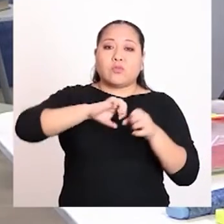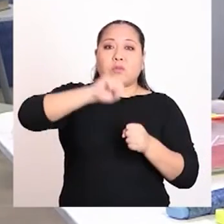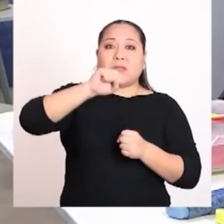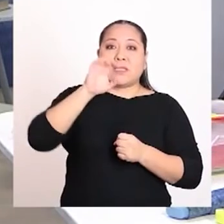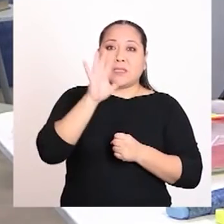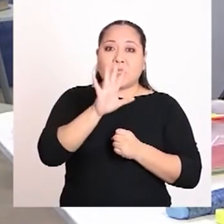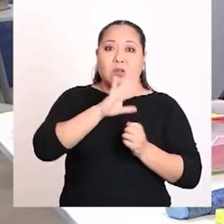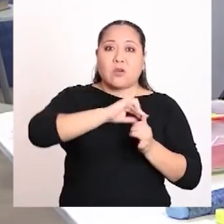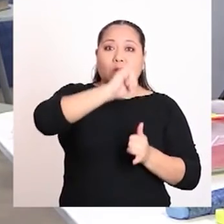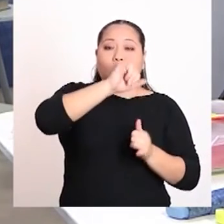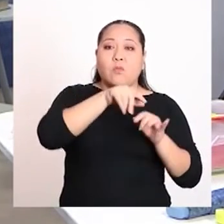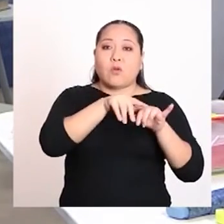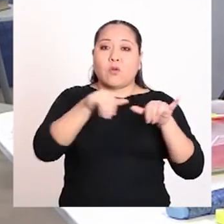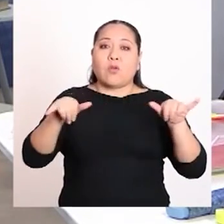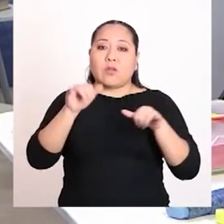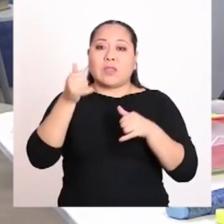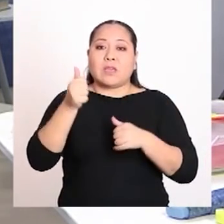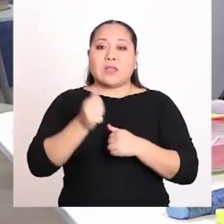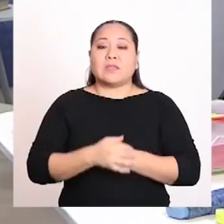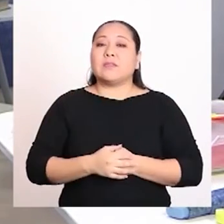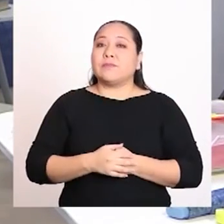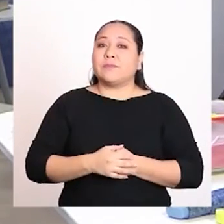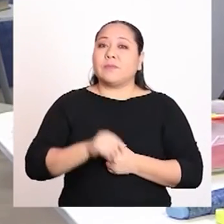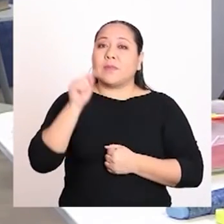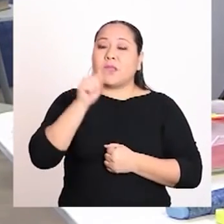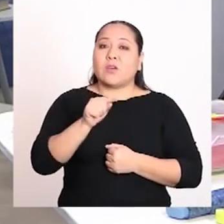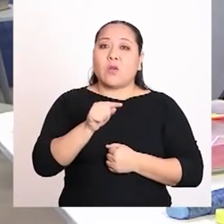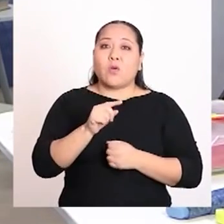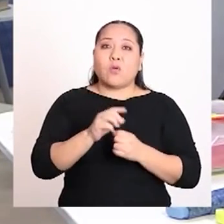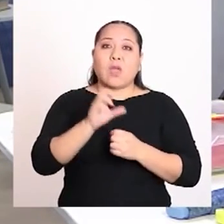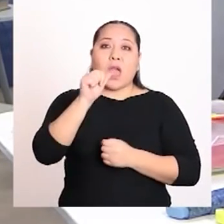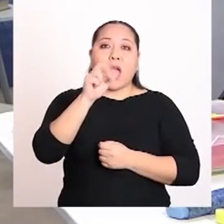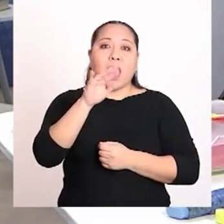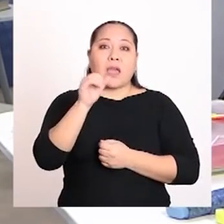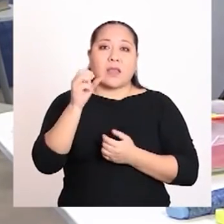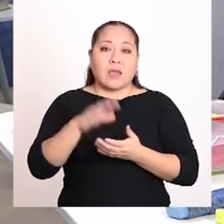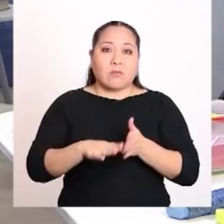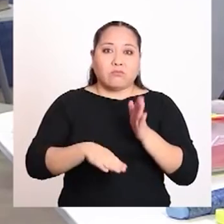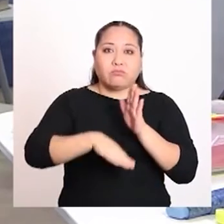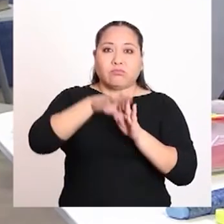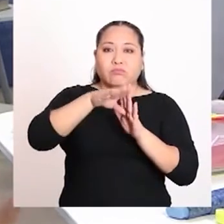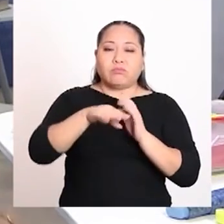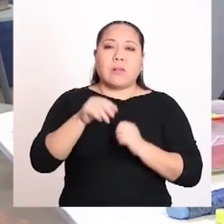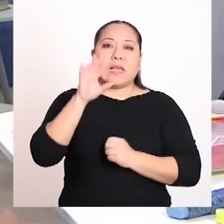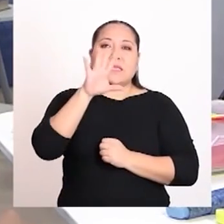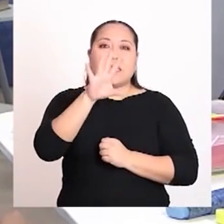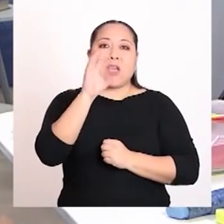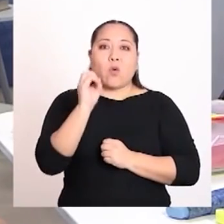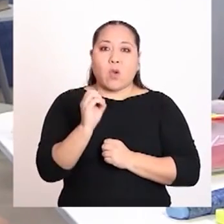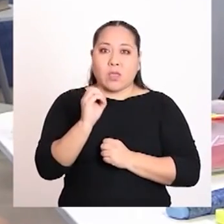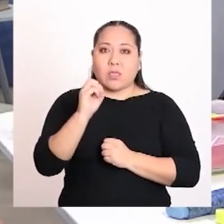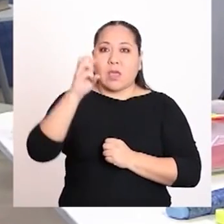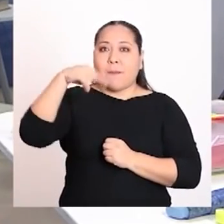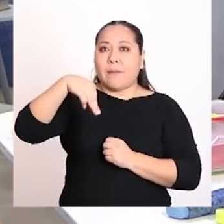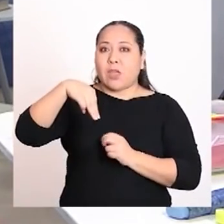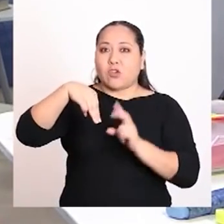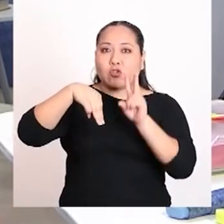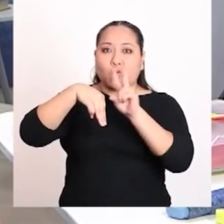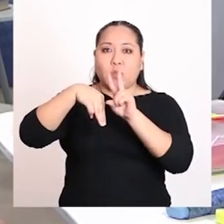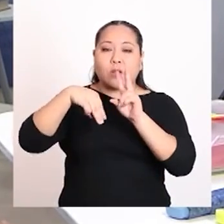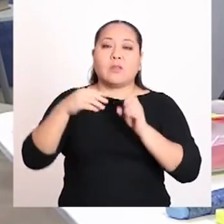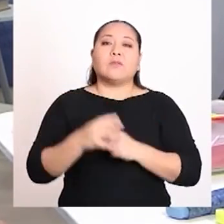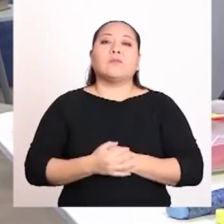ancho por 10 metros de largo y con un área máxima es 50